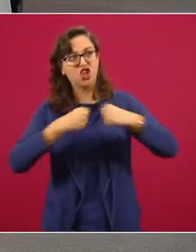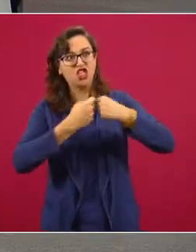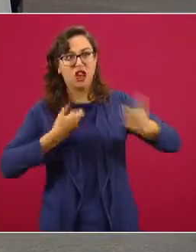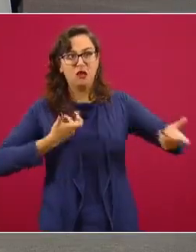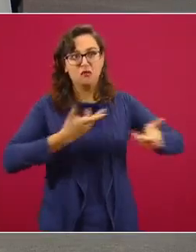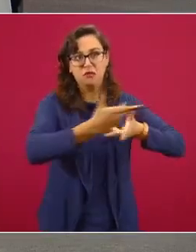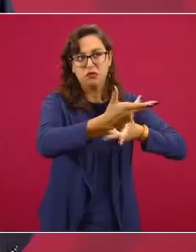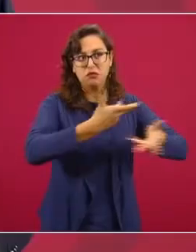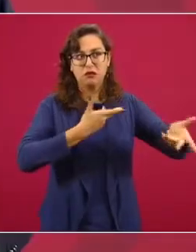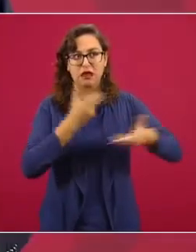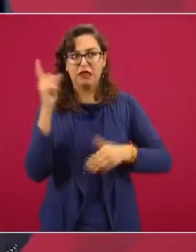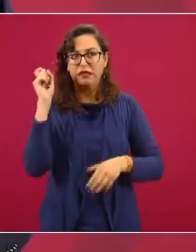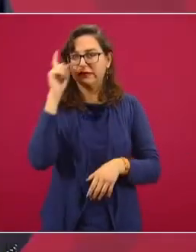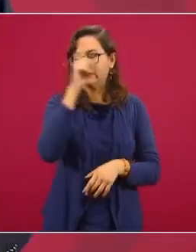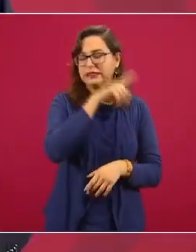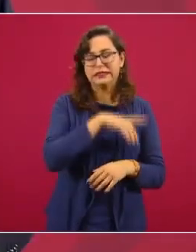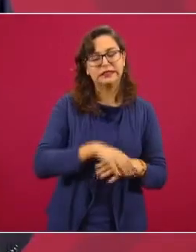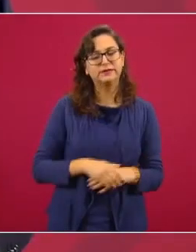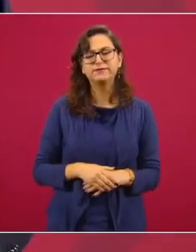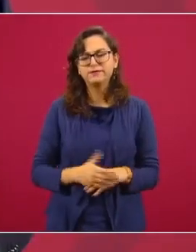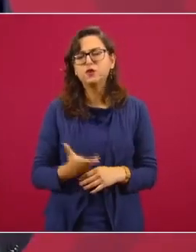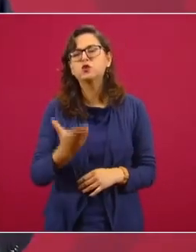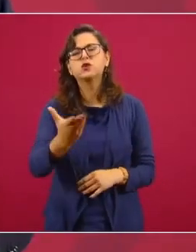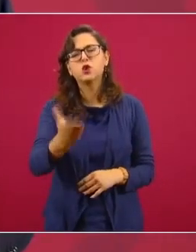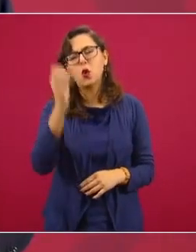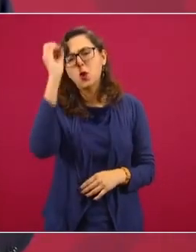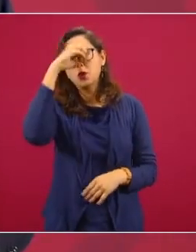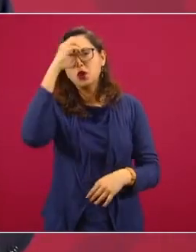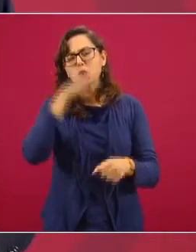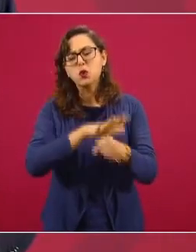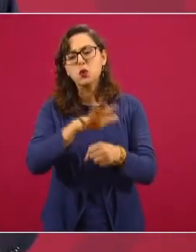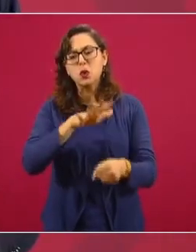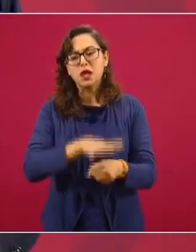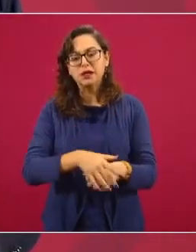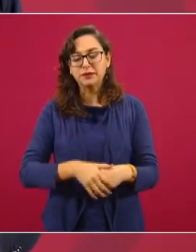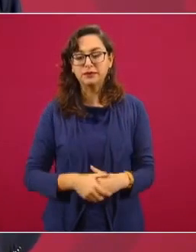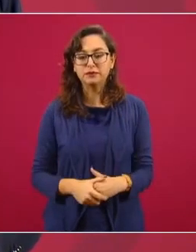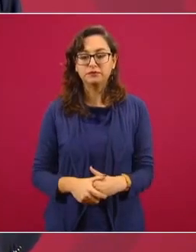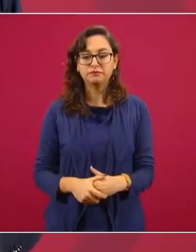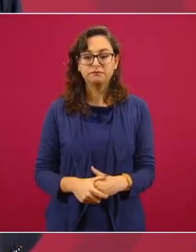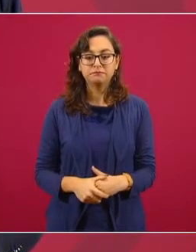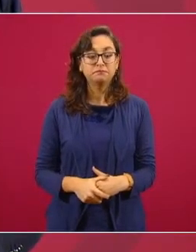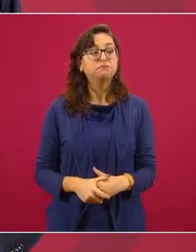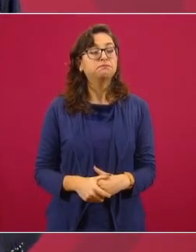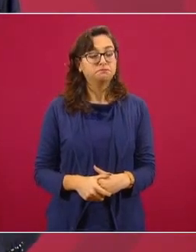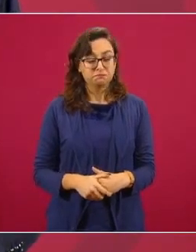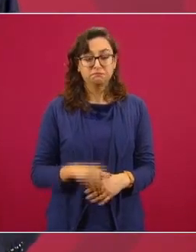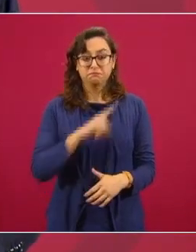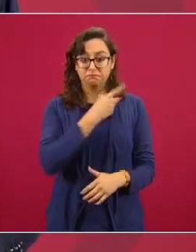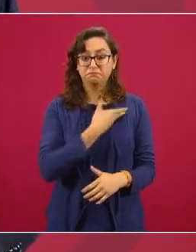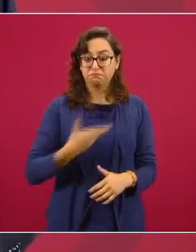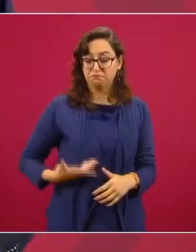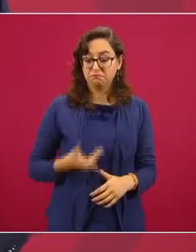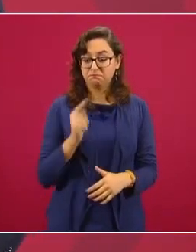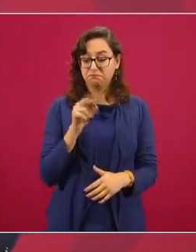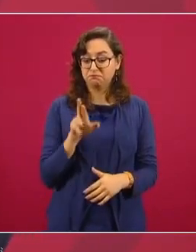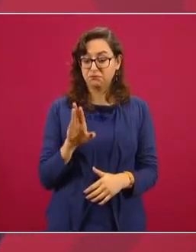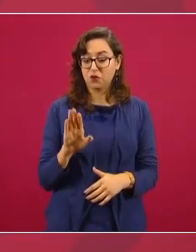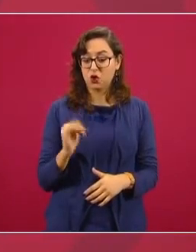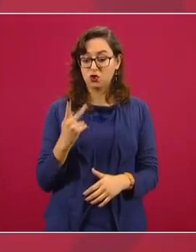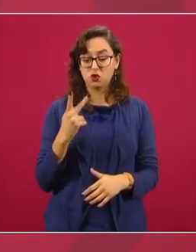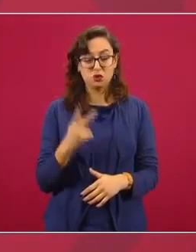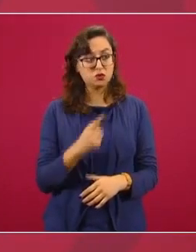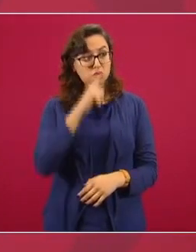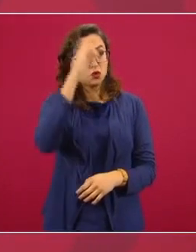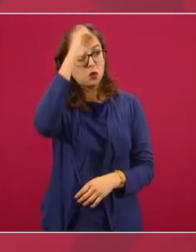que respeto ese punto de vista del presidente Trump. No voy yo